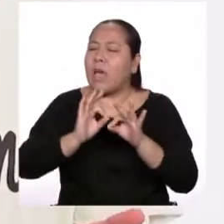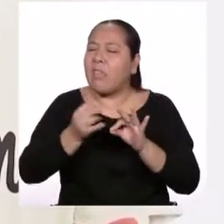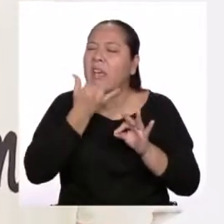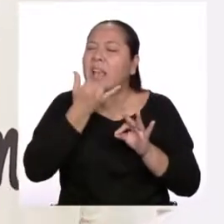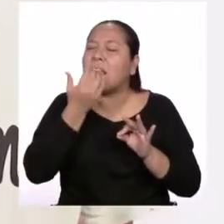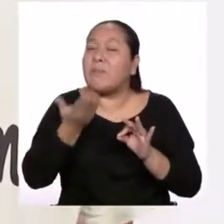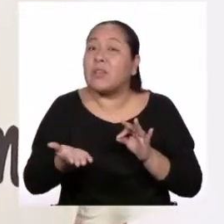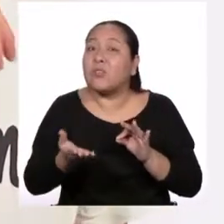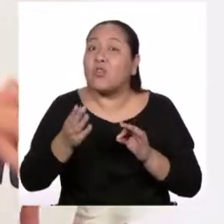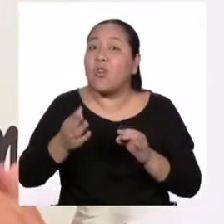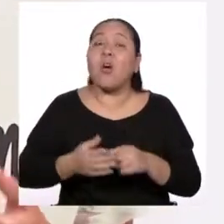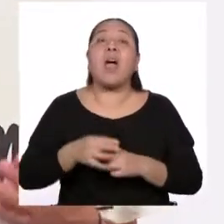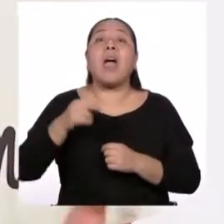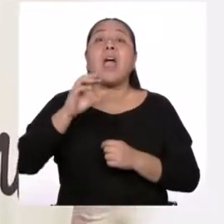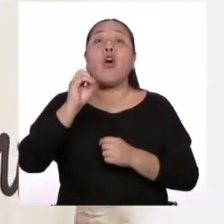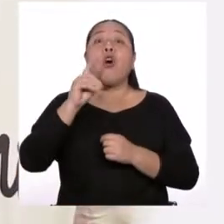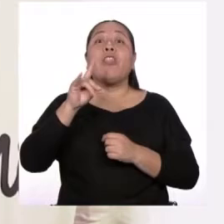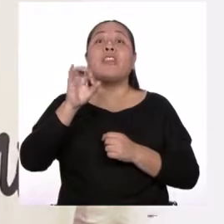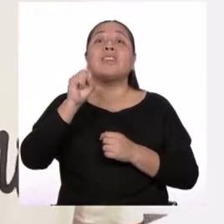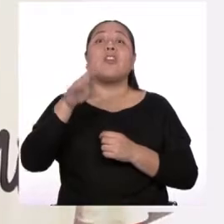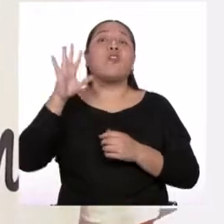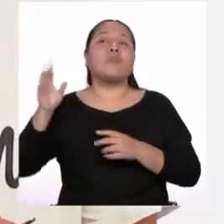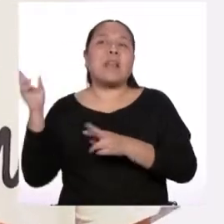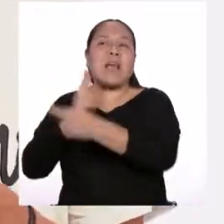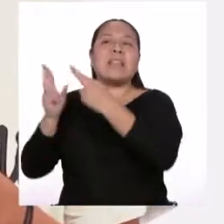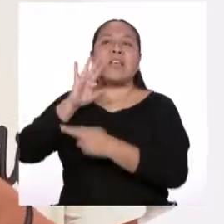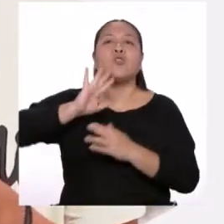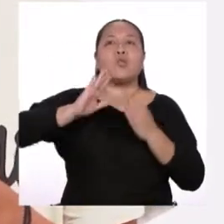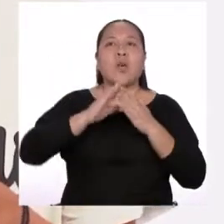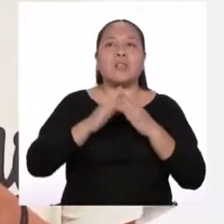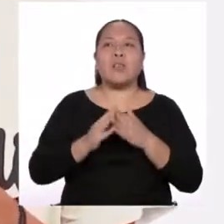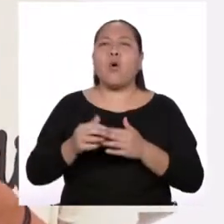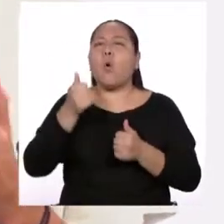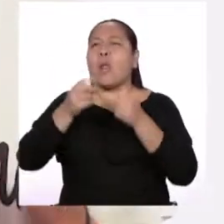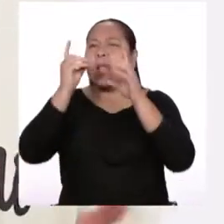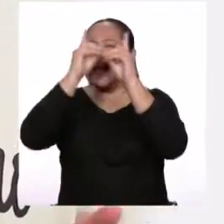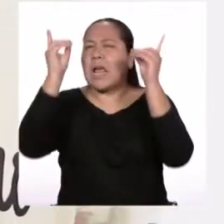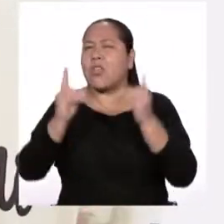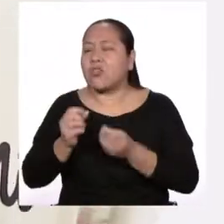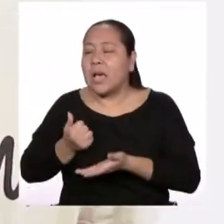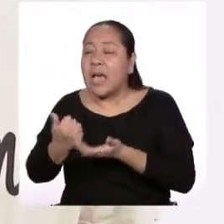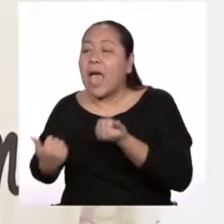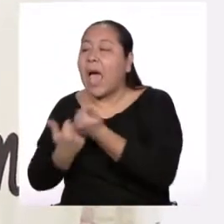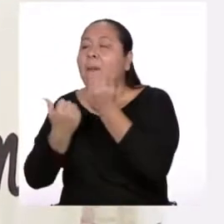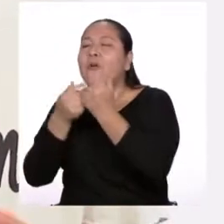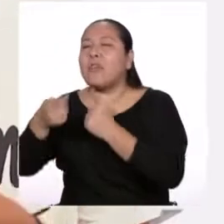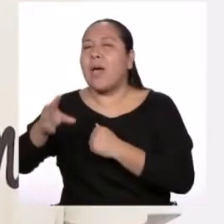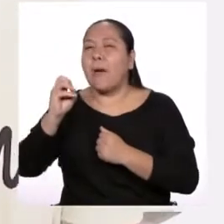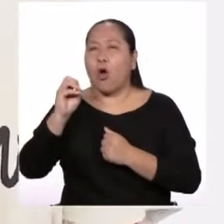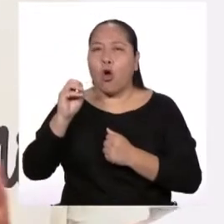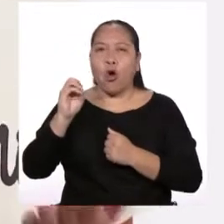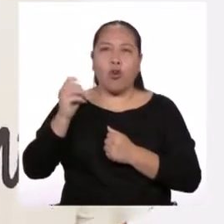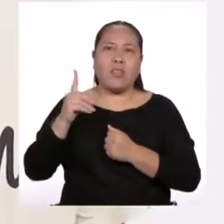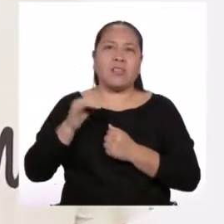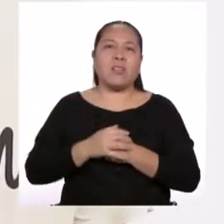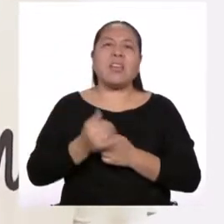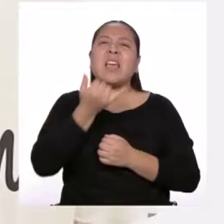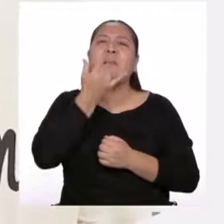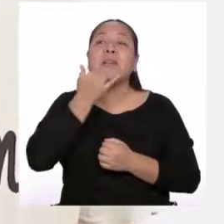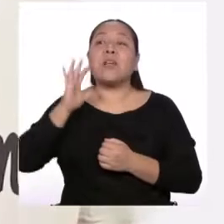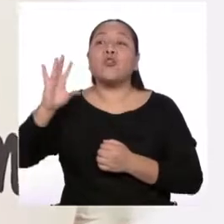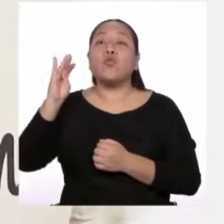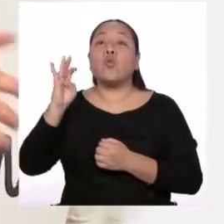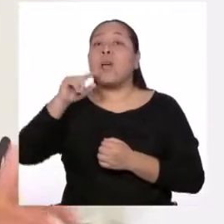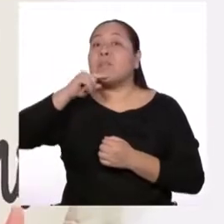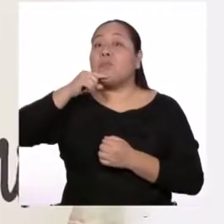casa? Segunda, ¿qué diosa apoyaba a Odiseo? Y tercera, ¿qué pasaba con la esposa y el hijo de